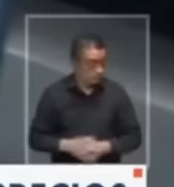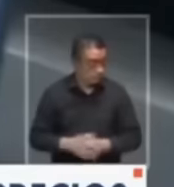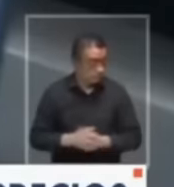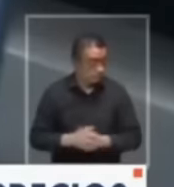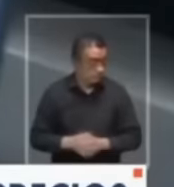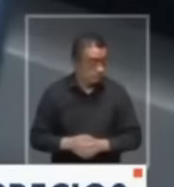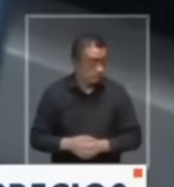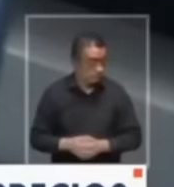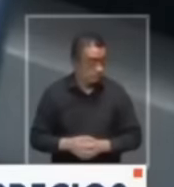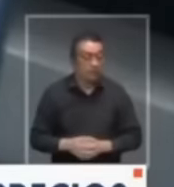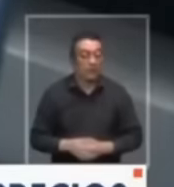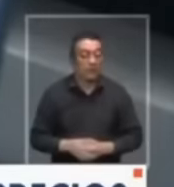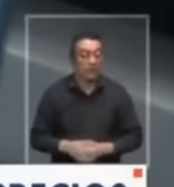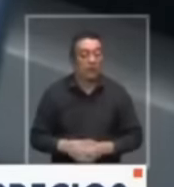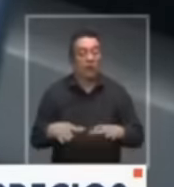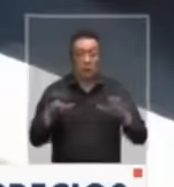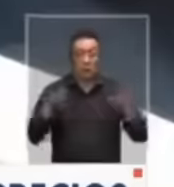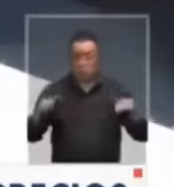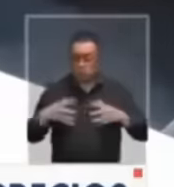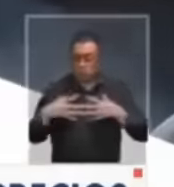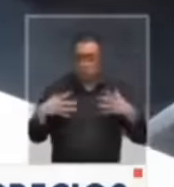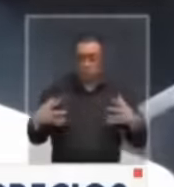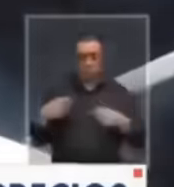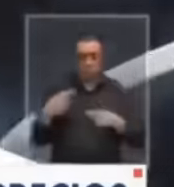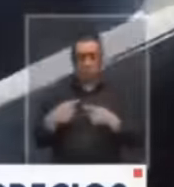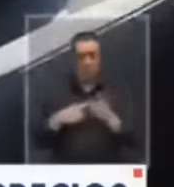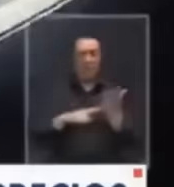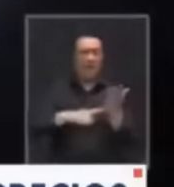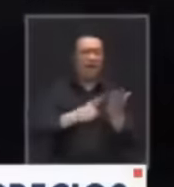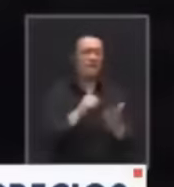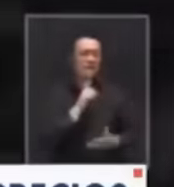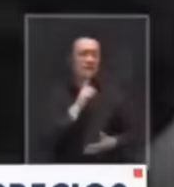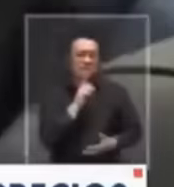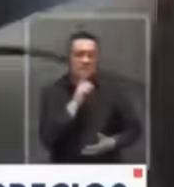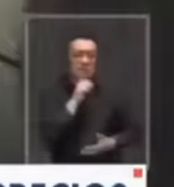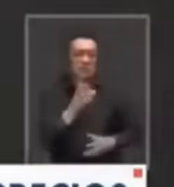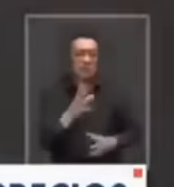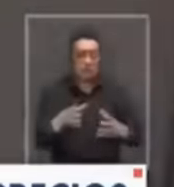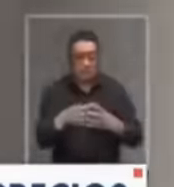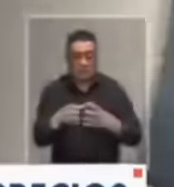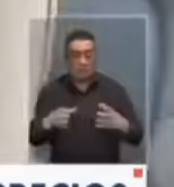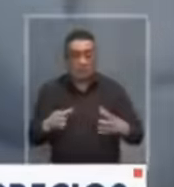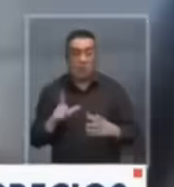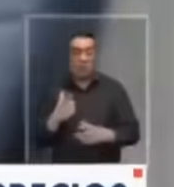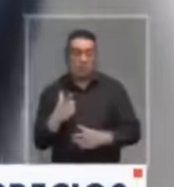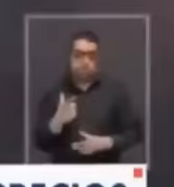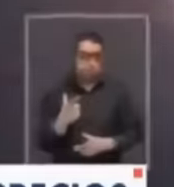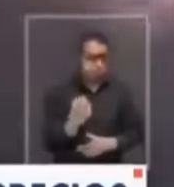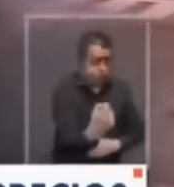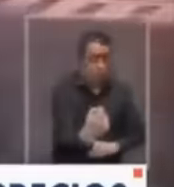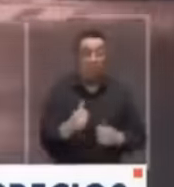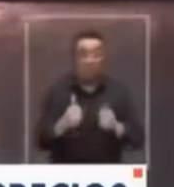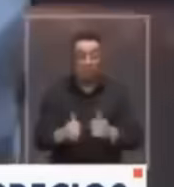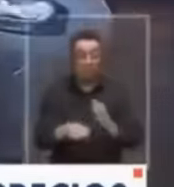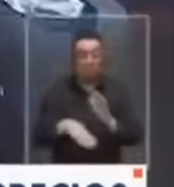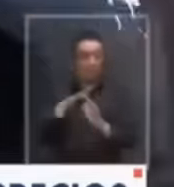Mirá, interesante eso. Amplios, cómodos, equipados con la última tecnología, con una capacidad de gran aceleración que los pone entre los